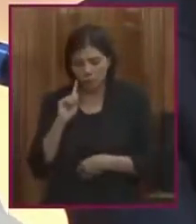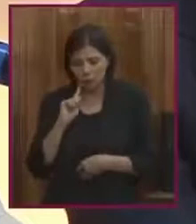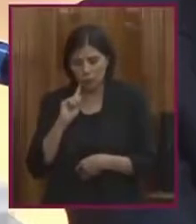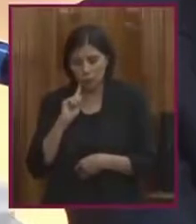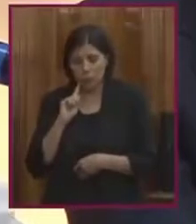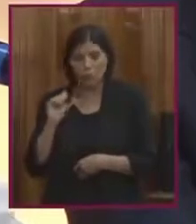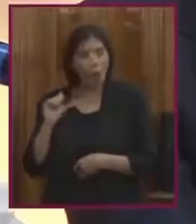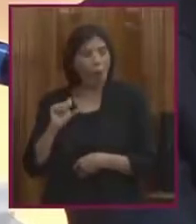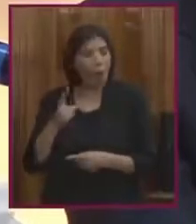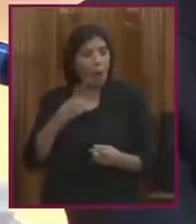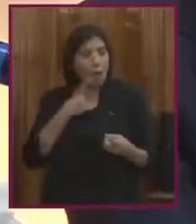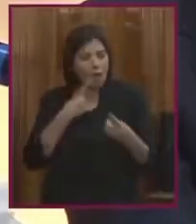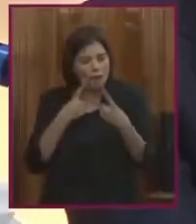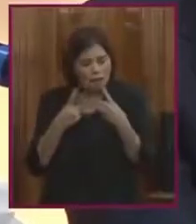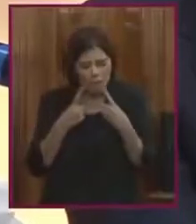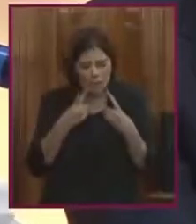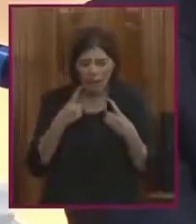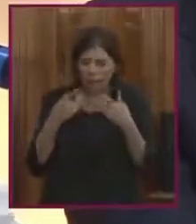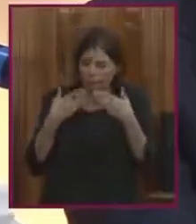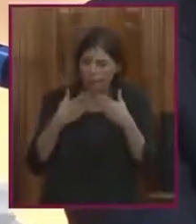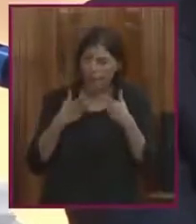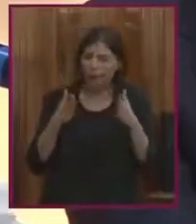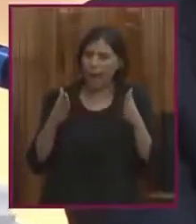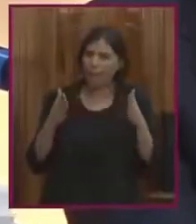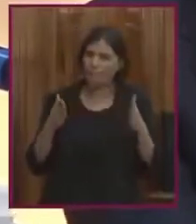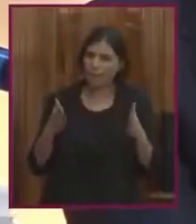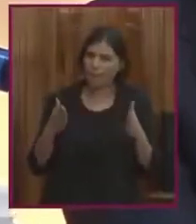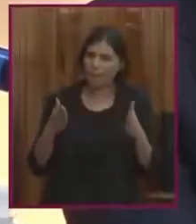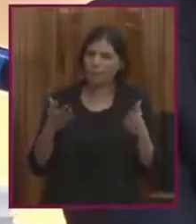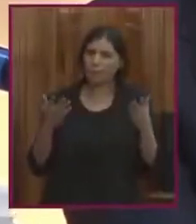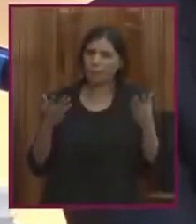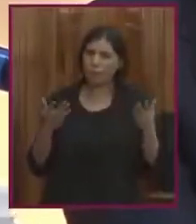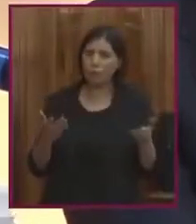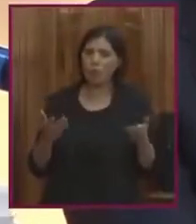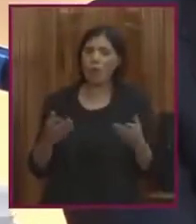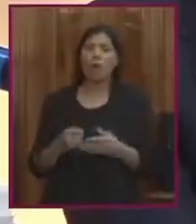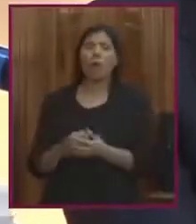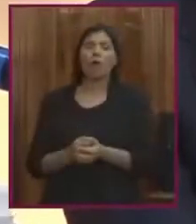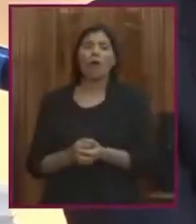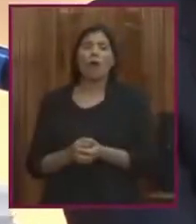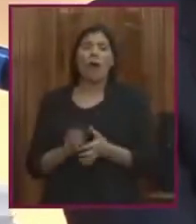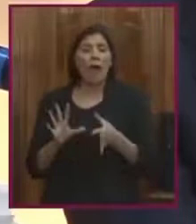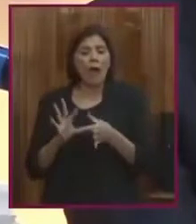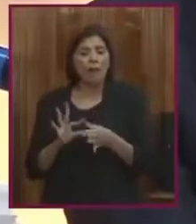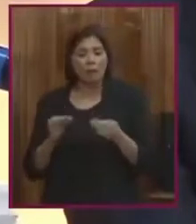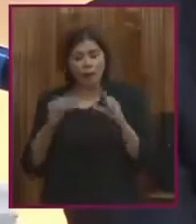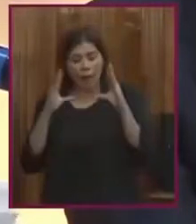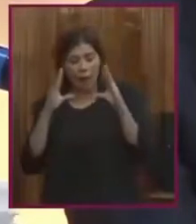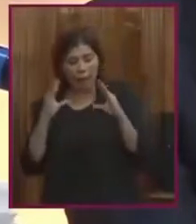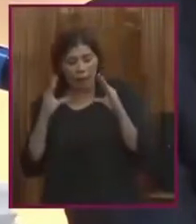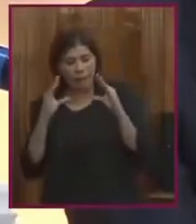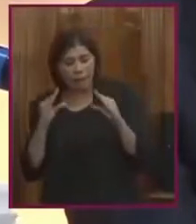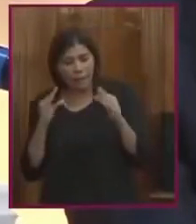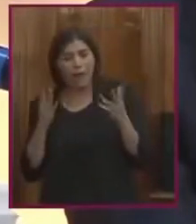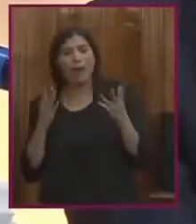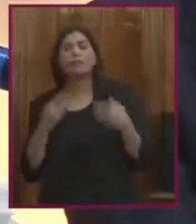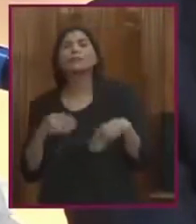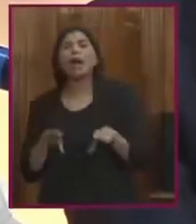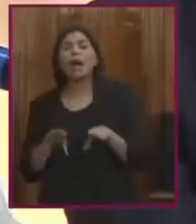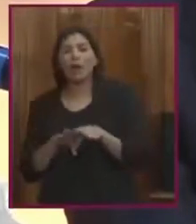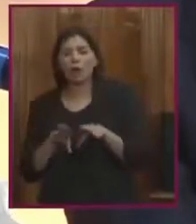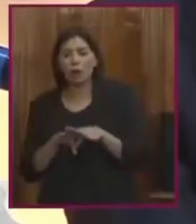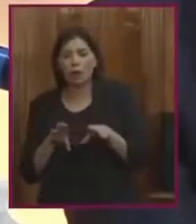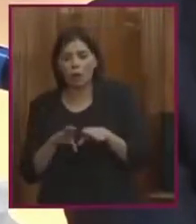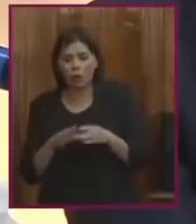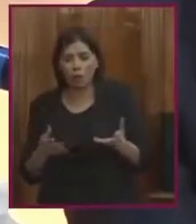debate abierto, que quede muy claro de cómo se enseña, quién lo hace, con qué autonomía, digamos, se